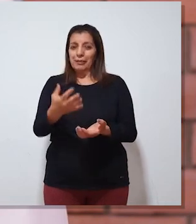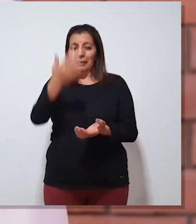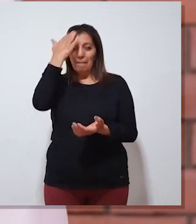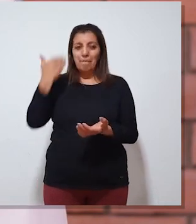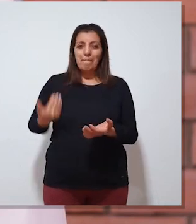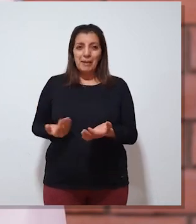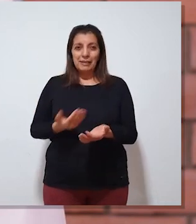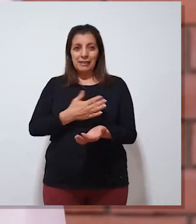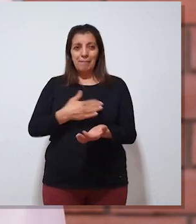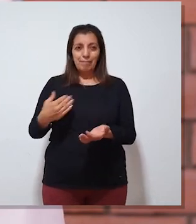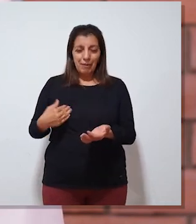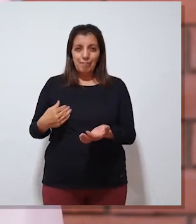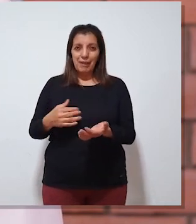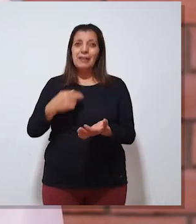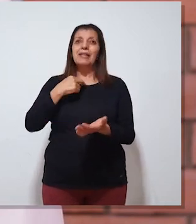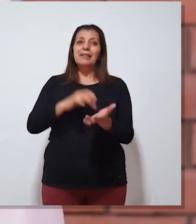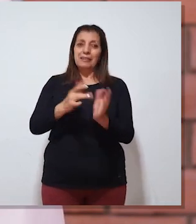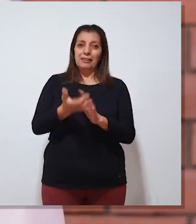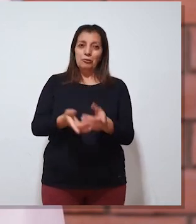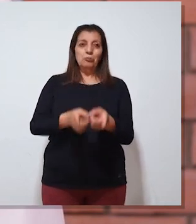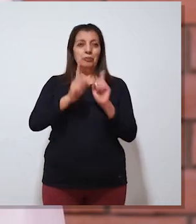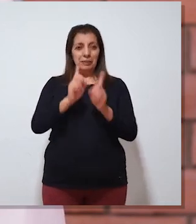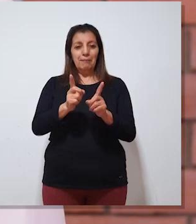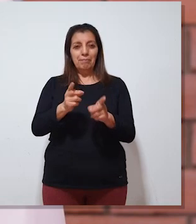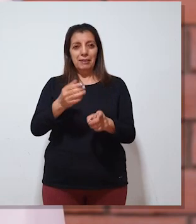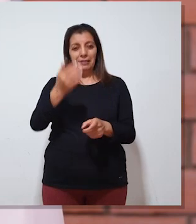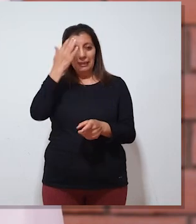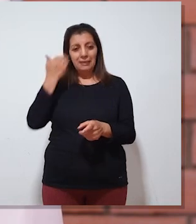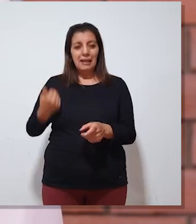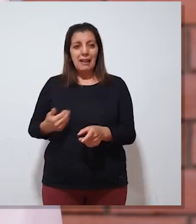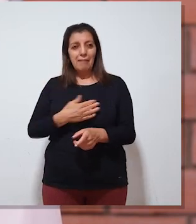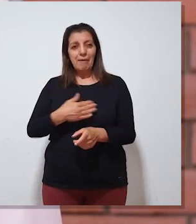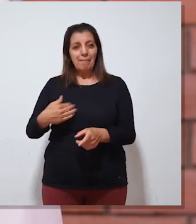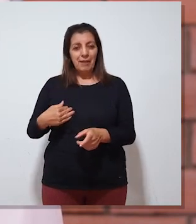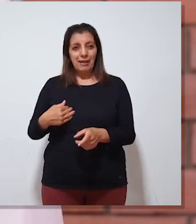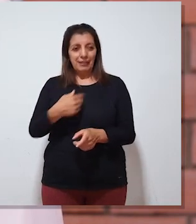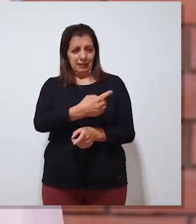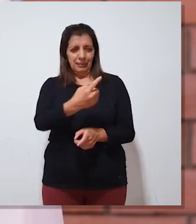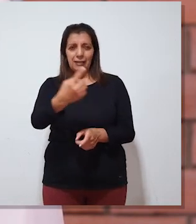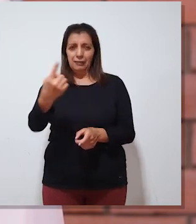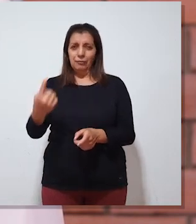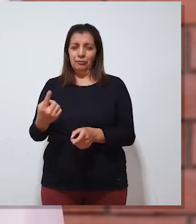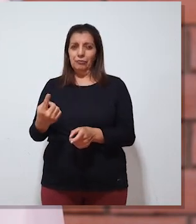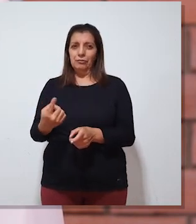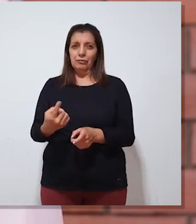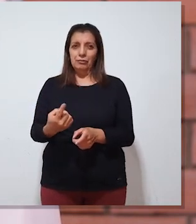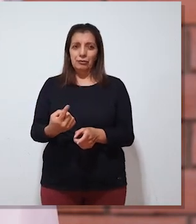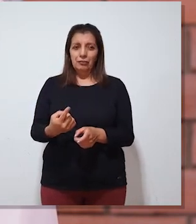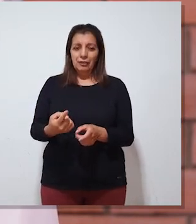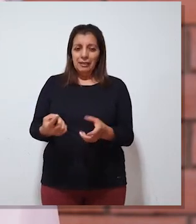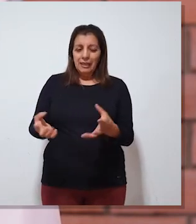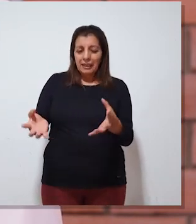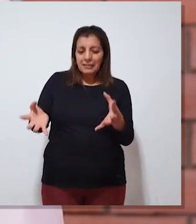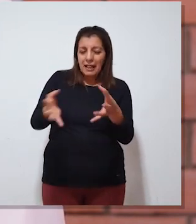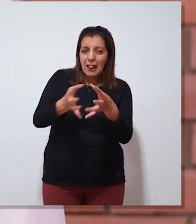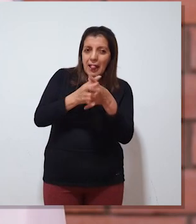disponible a la voluntad de Dios. María es el arca de la alianza, portadora en su vientre del signo indeleble